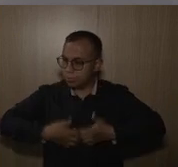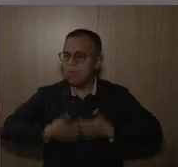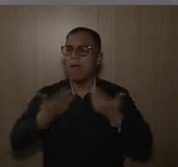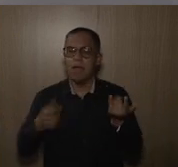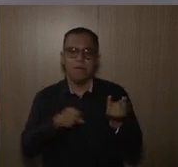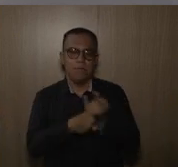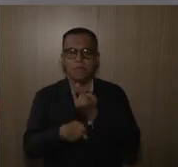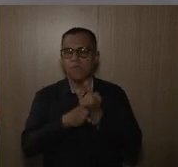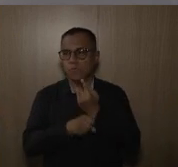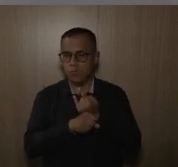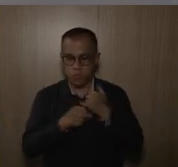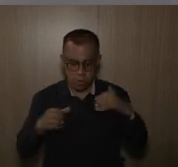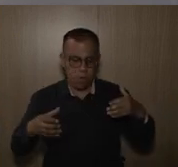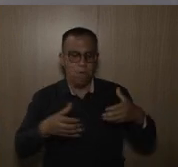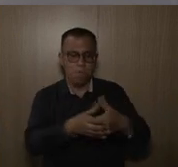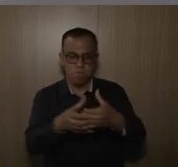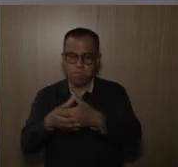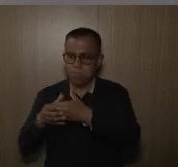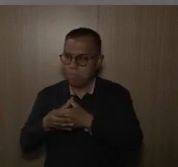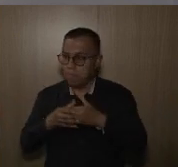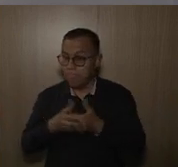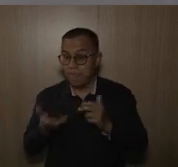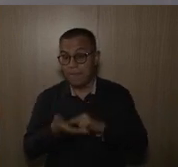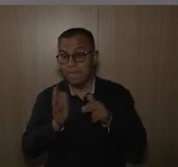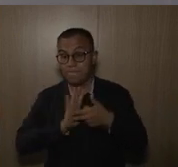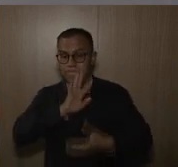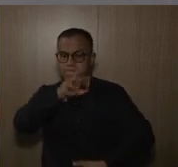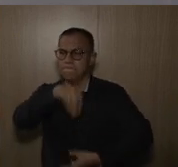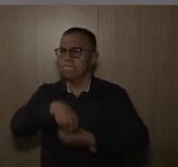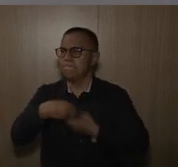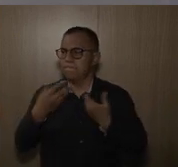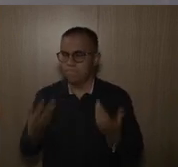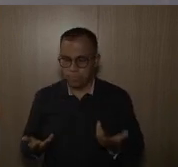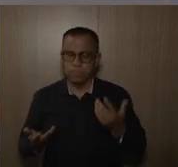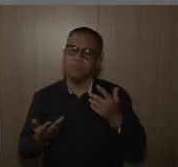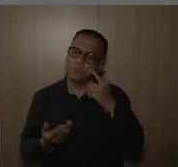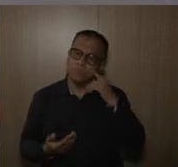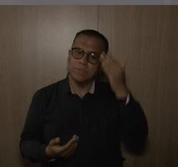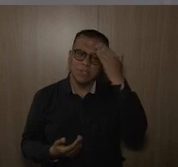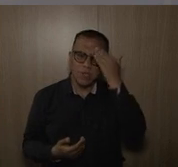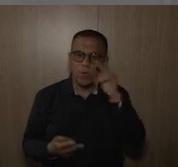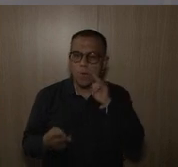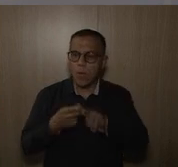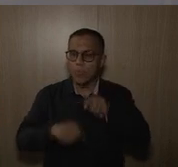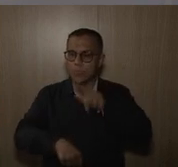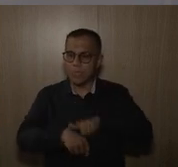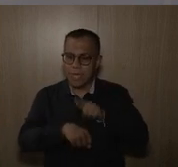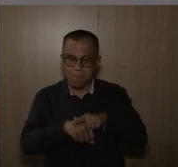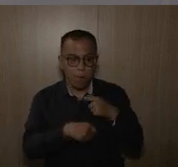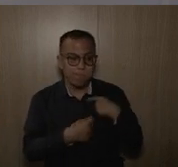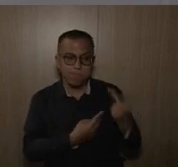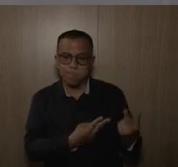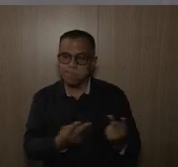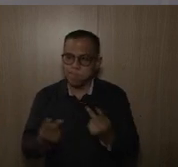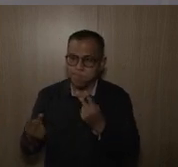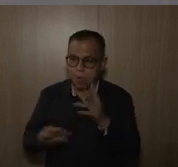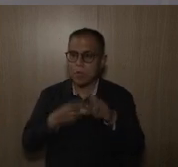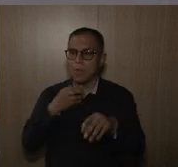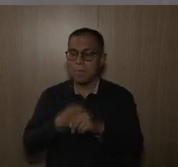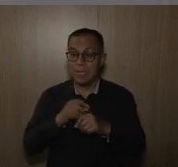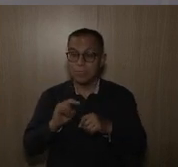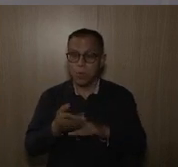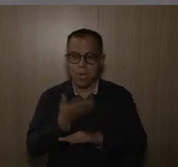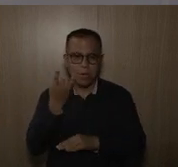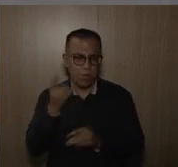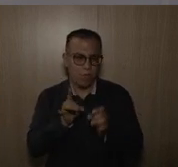tengan unas tareas específicas. Manejamos acá el tema de semáforos, donde verde estamos a tiempo, amarillo por vencer y rojo vencido. Aparte de